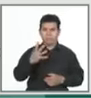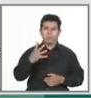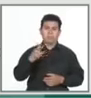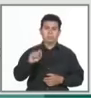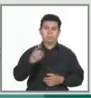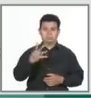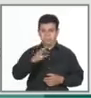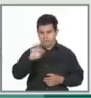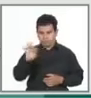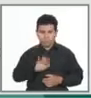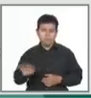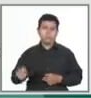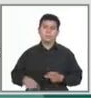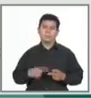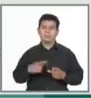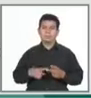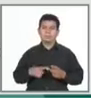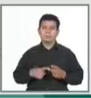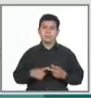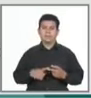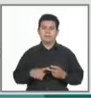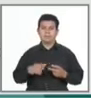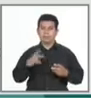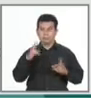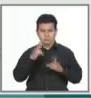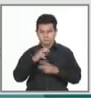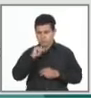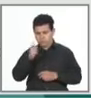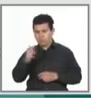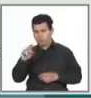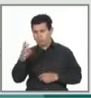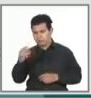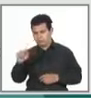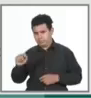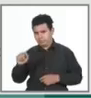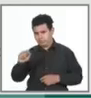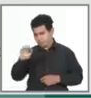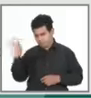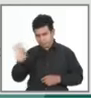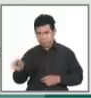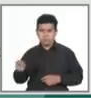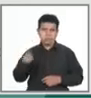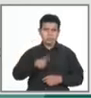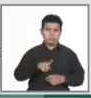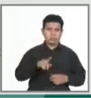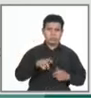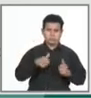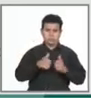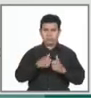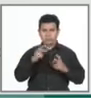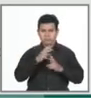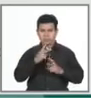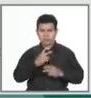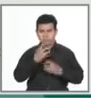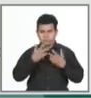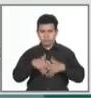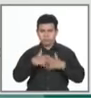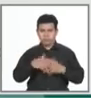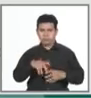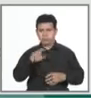34.4 por ciento sin ventilador el 39 por ciento y con ventilador